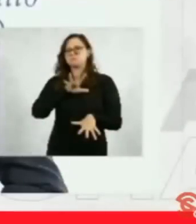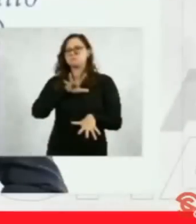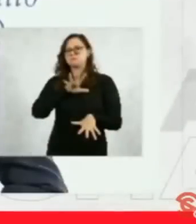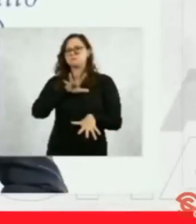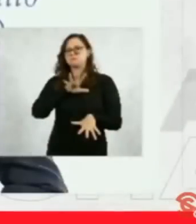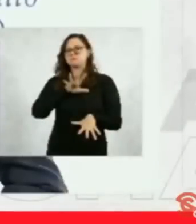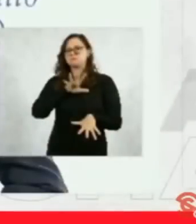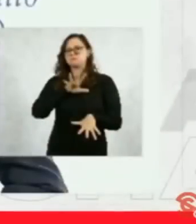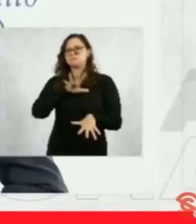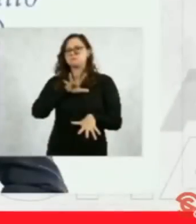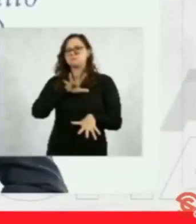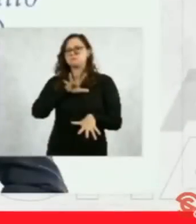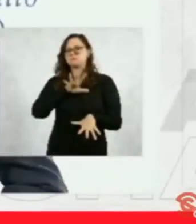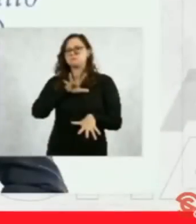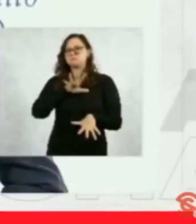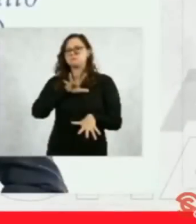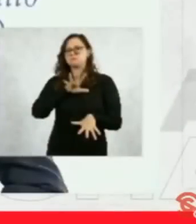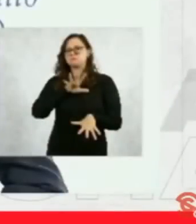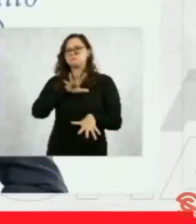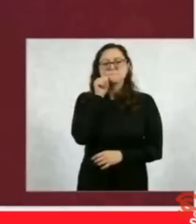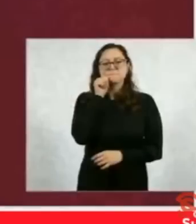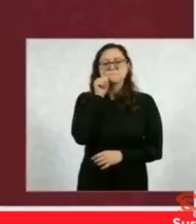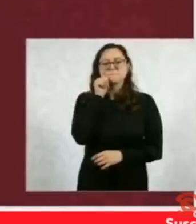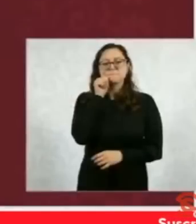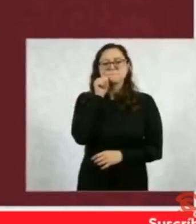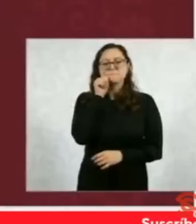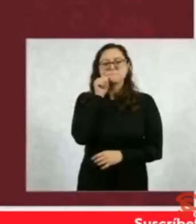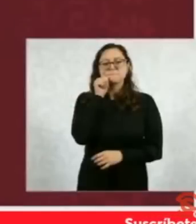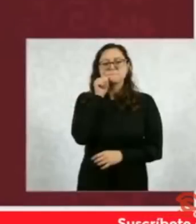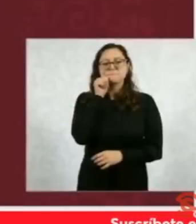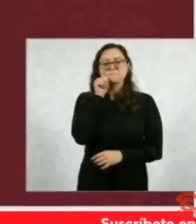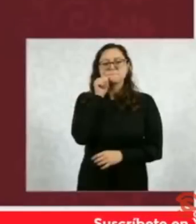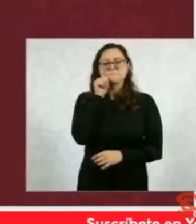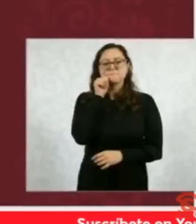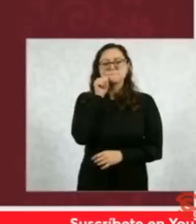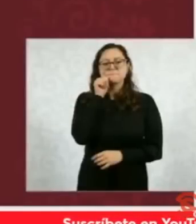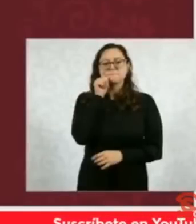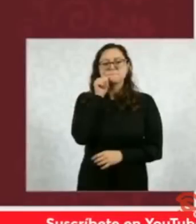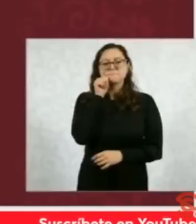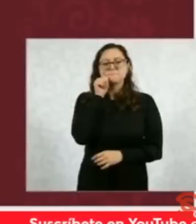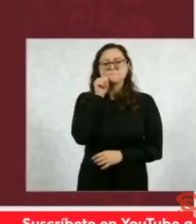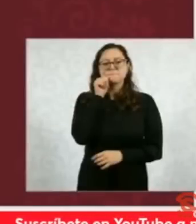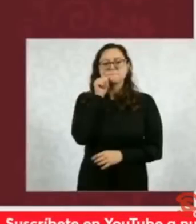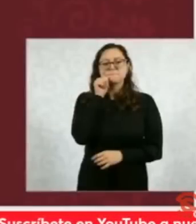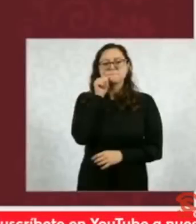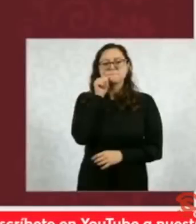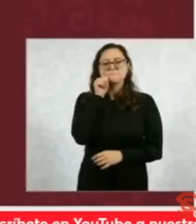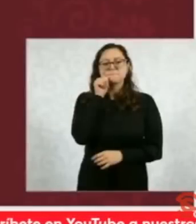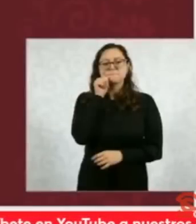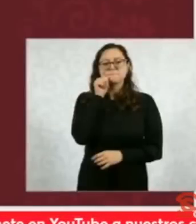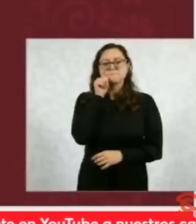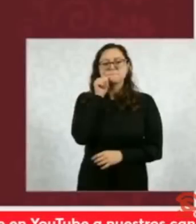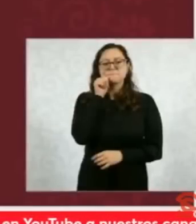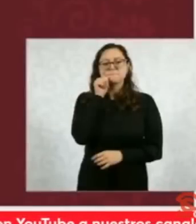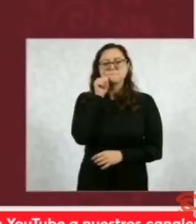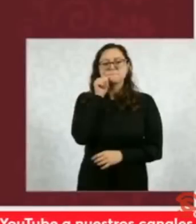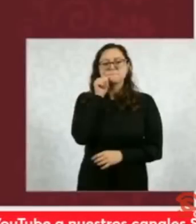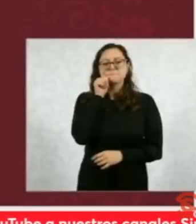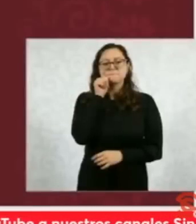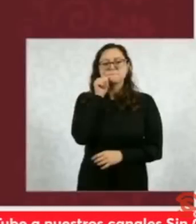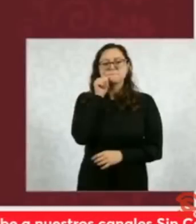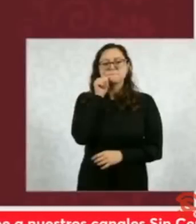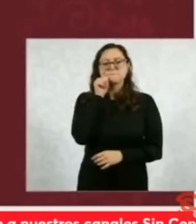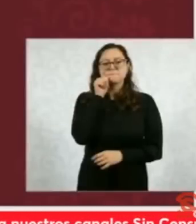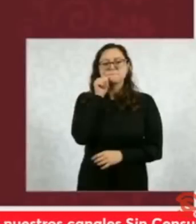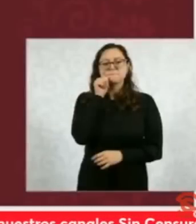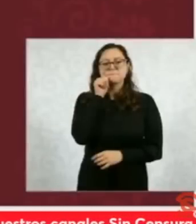exposiciones. Y después de las exposiciones habrán preguntas. Pero fíjese, terminó hoy la mañanera a